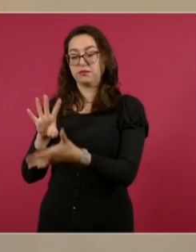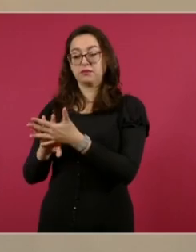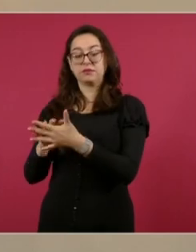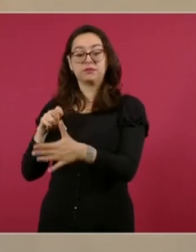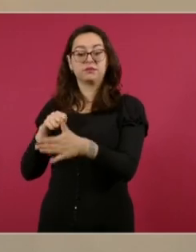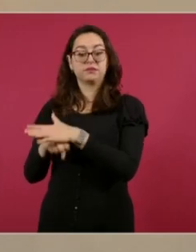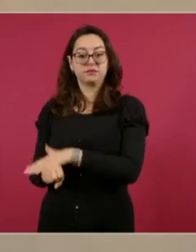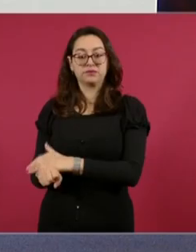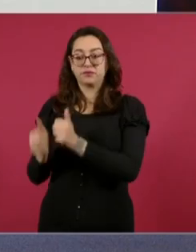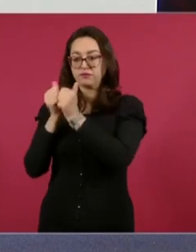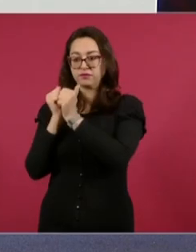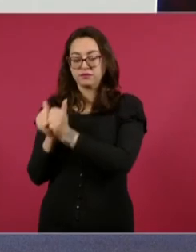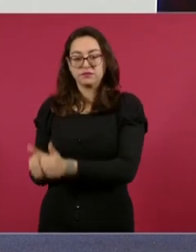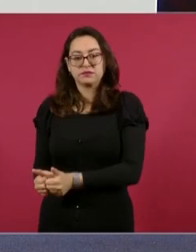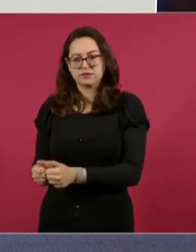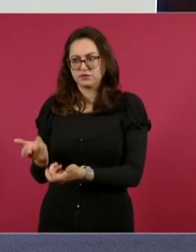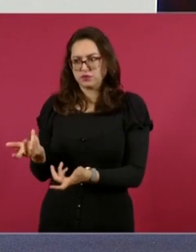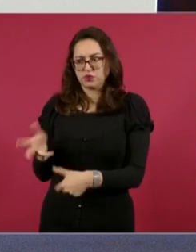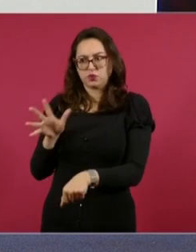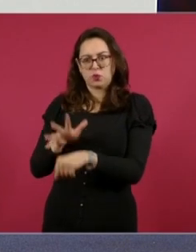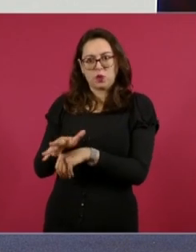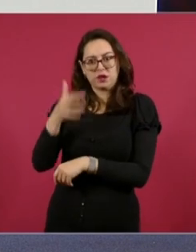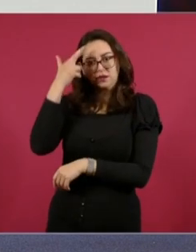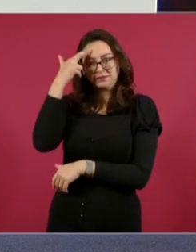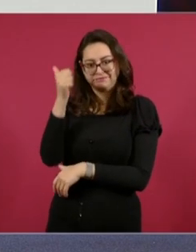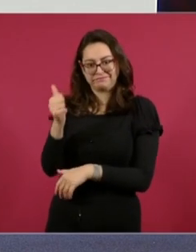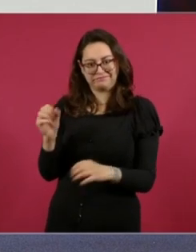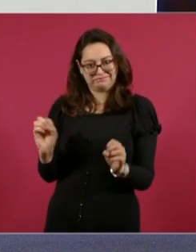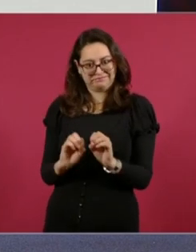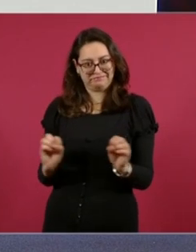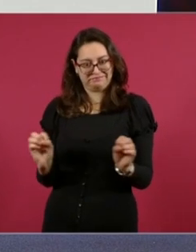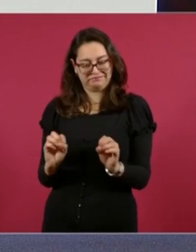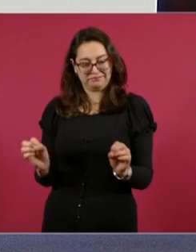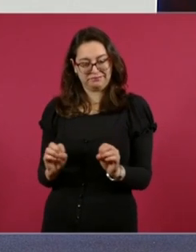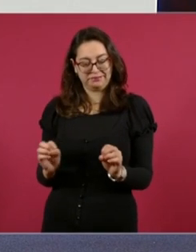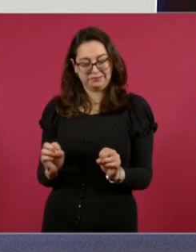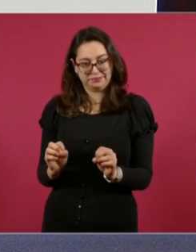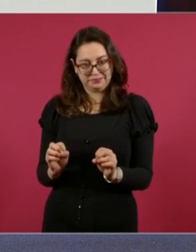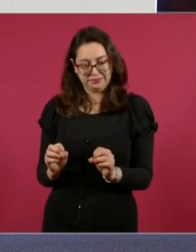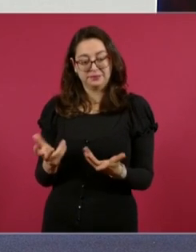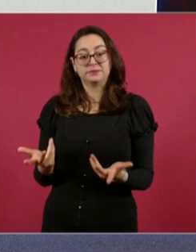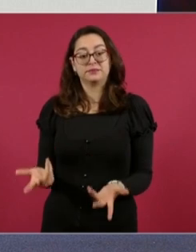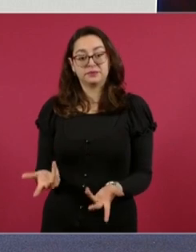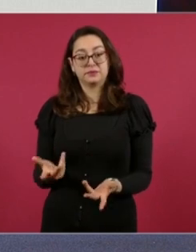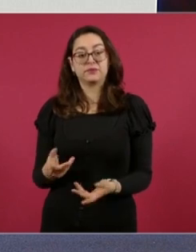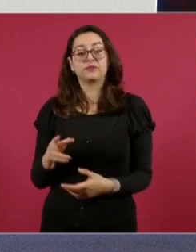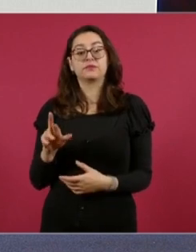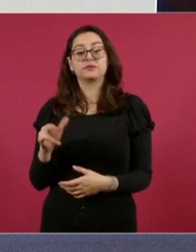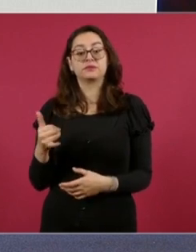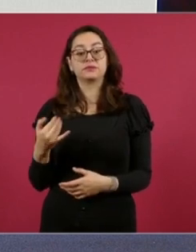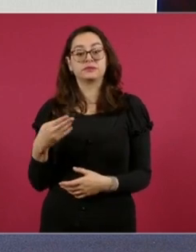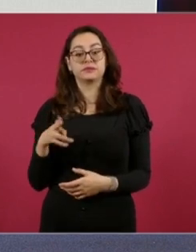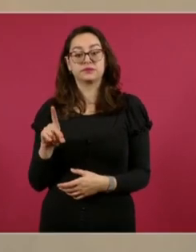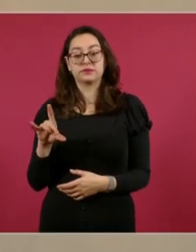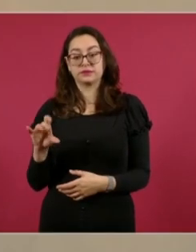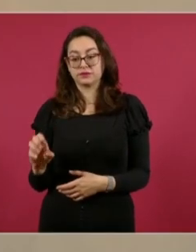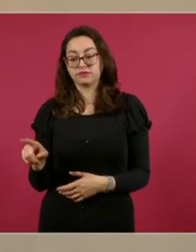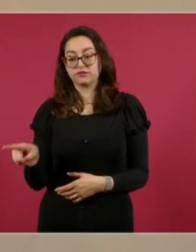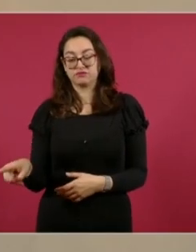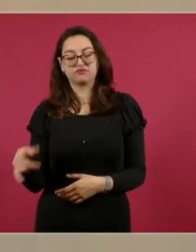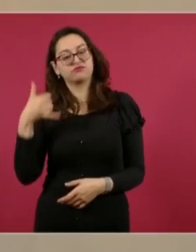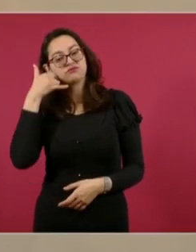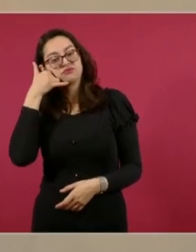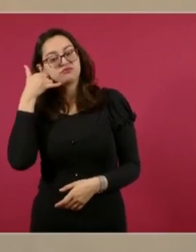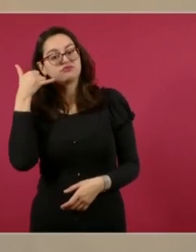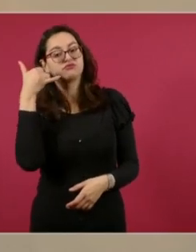donde se le mantuvo retenido ilegalmente. En ese momento, Raimundo N. estableció comunicación con su